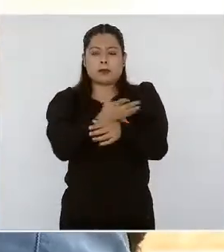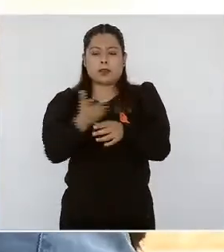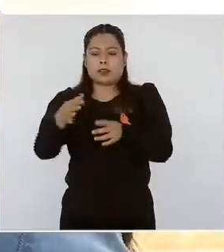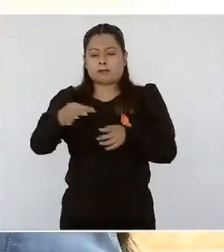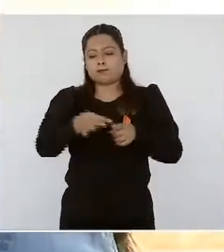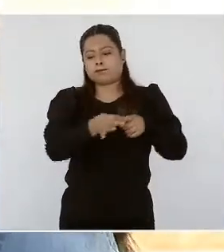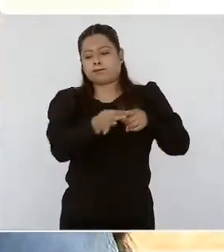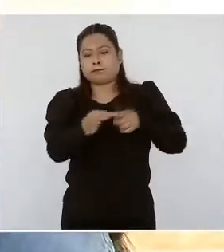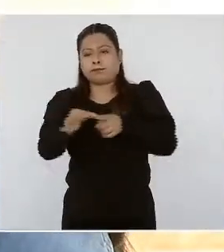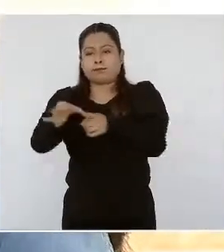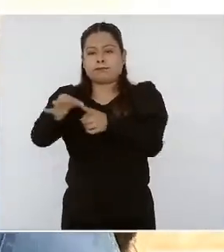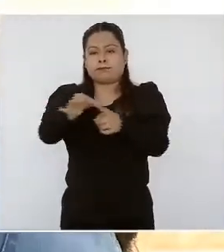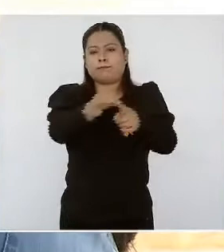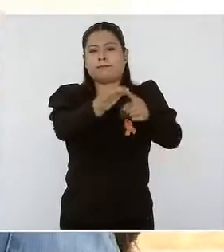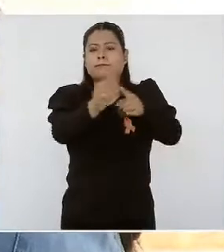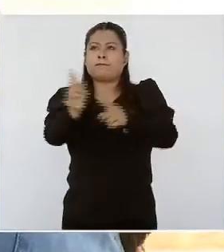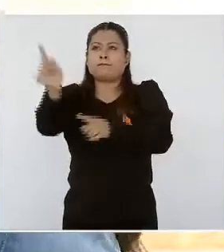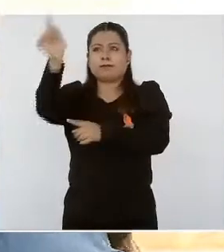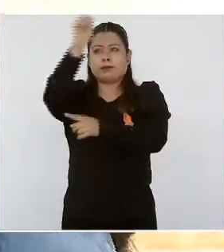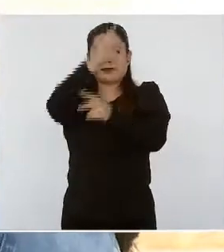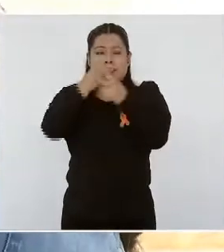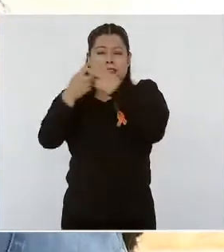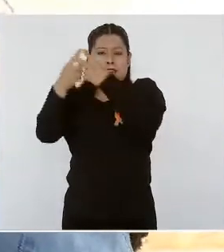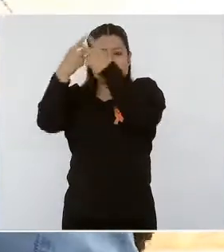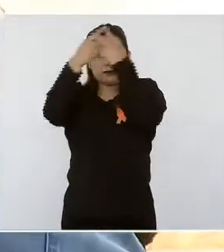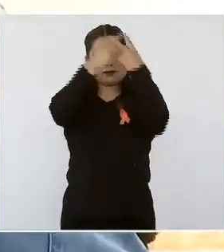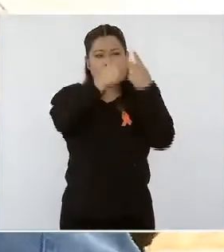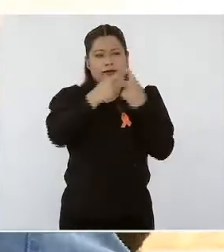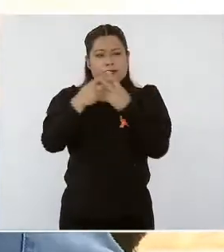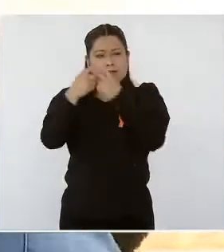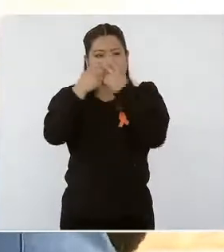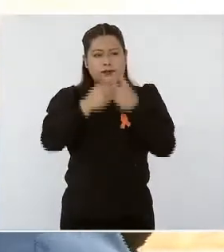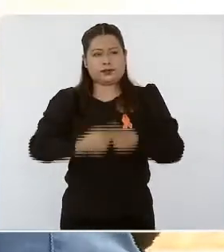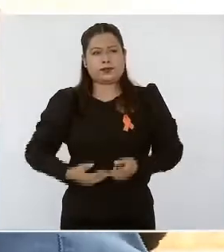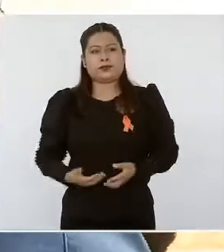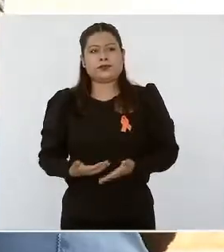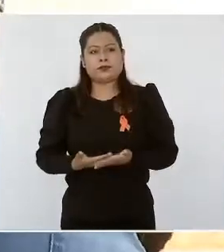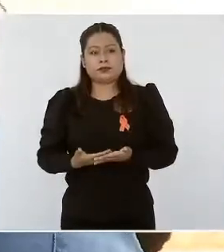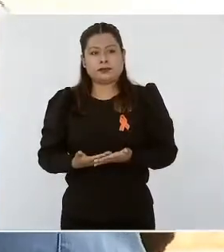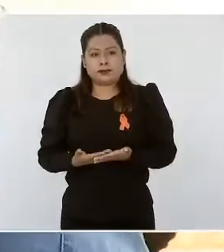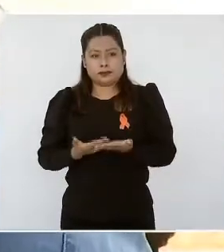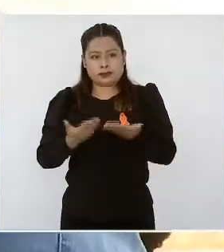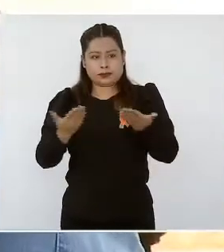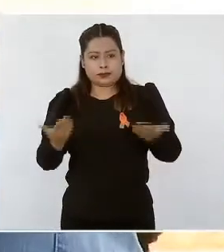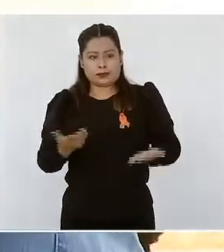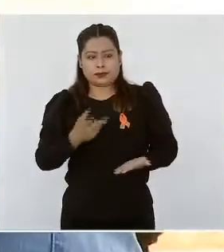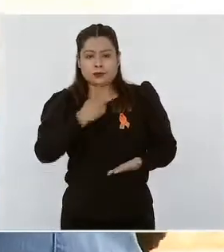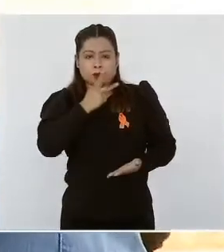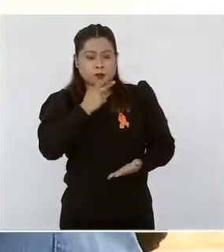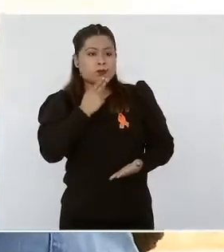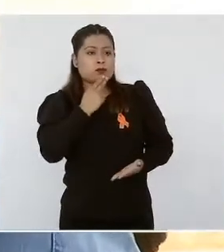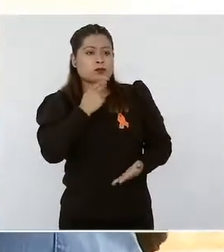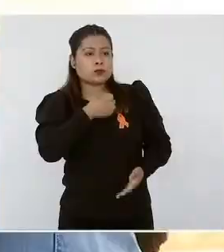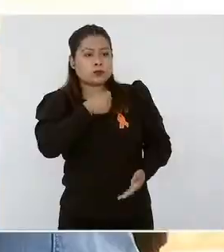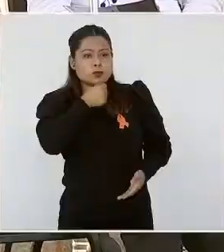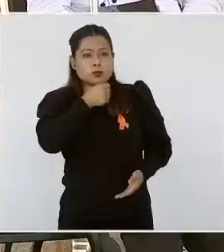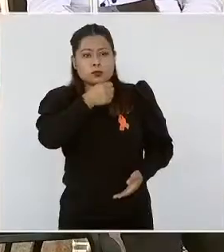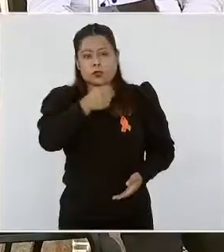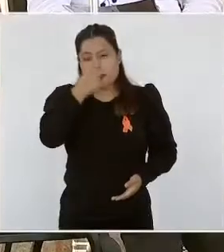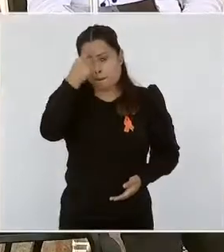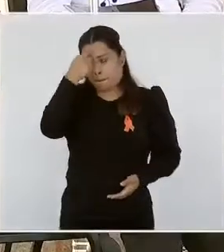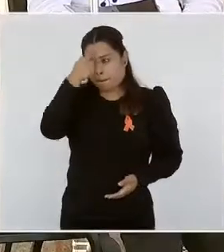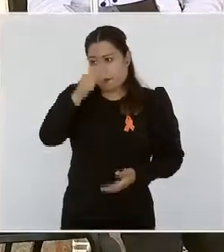camino hacia las estrellas. Y ahora voy a hacer uso del micrófono para